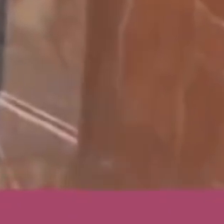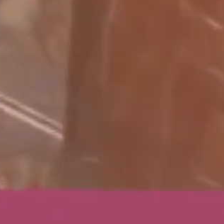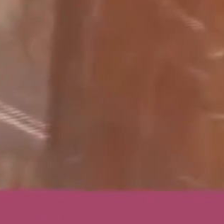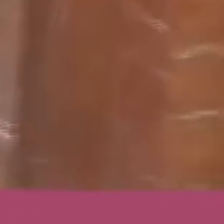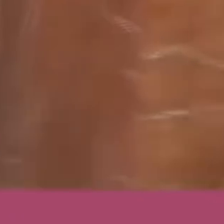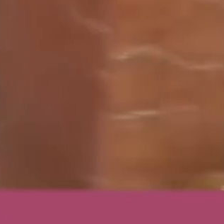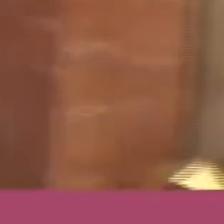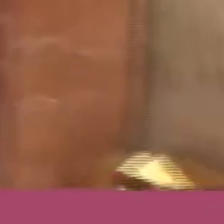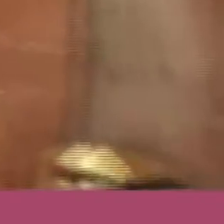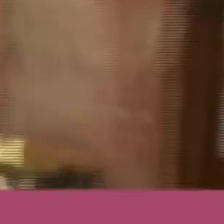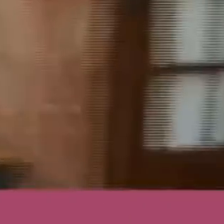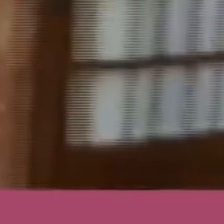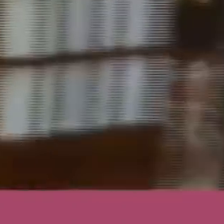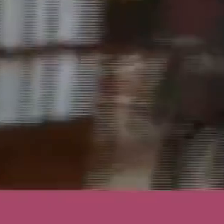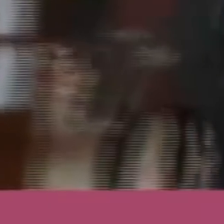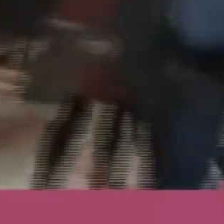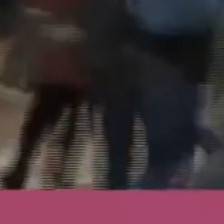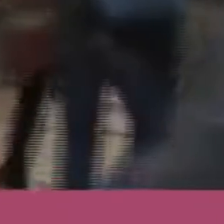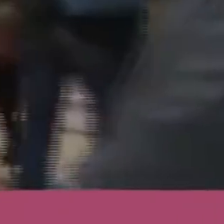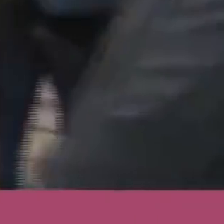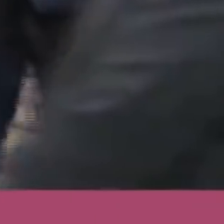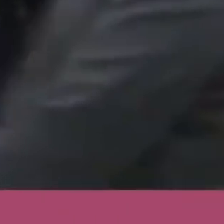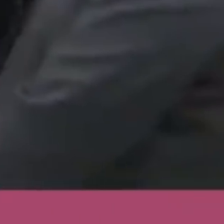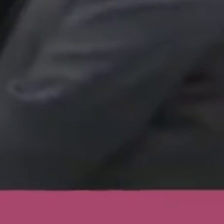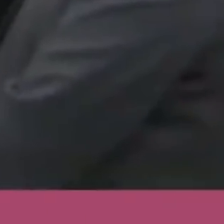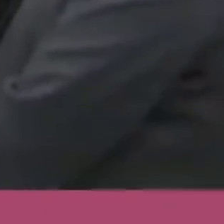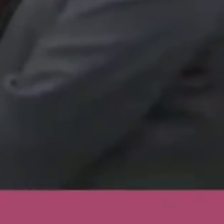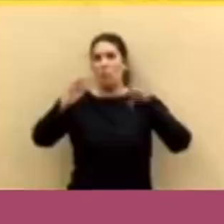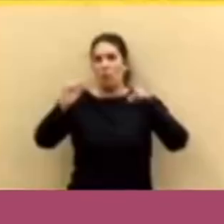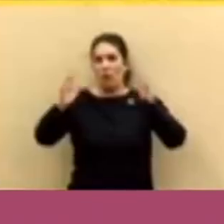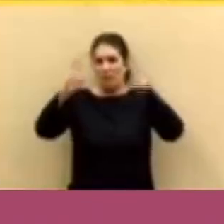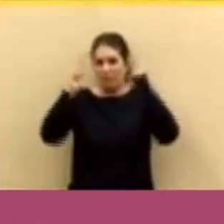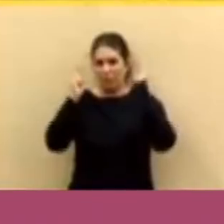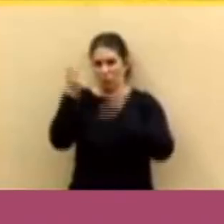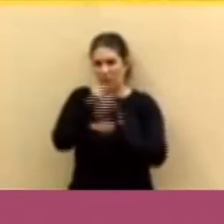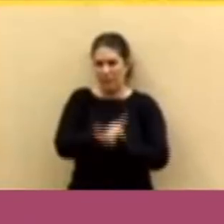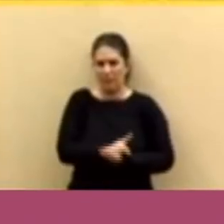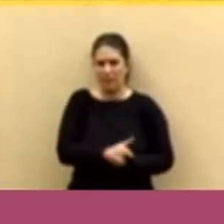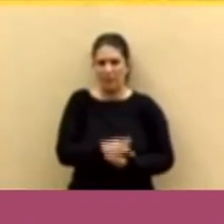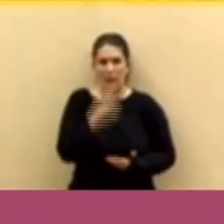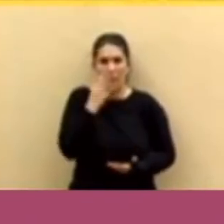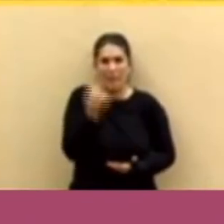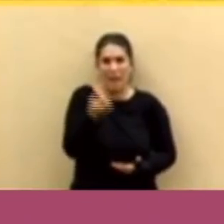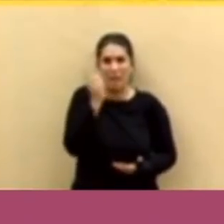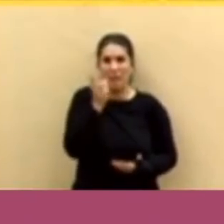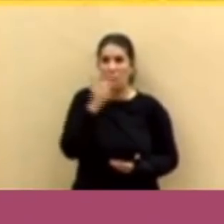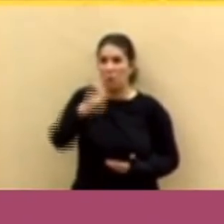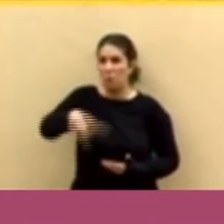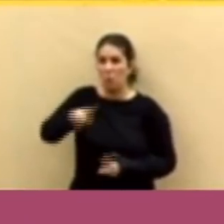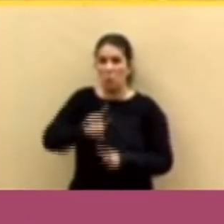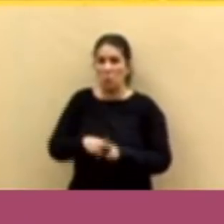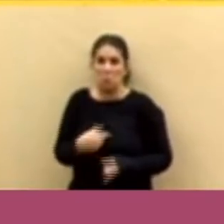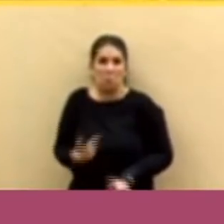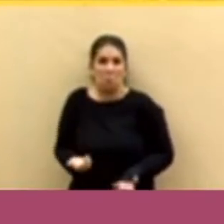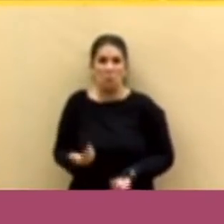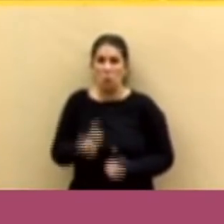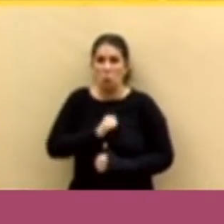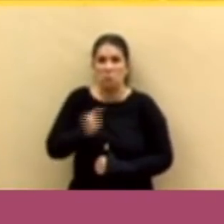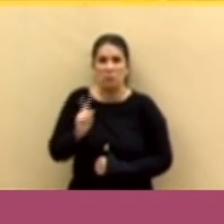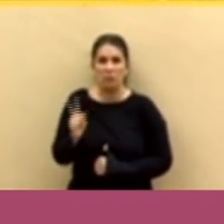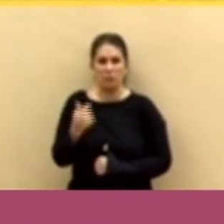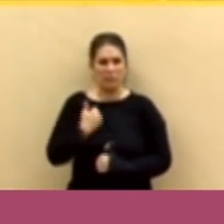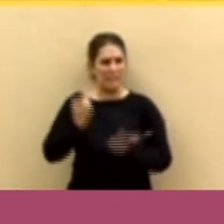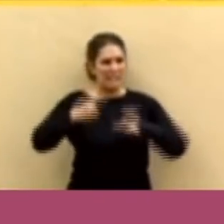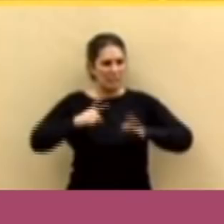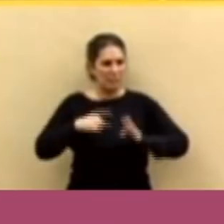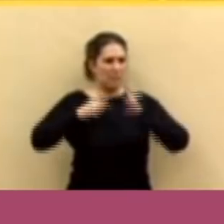nos coloque a todos contra la pared, una decisión, una tesitura difícil, desde luego complica cualquier intento de evolucionar hacia una derecha que esté unida